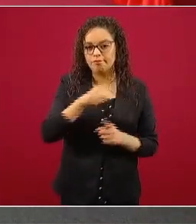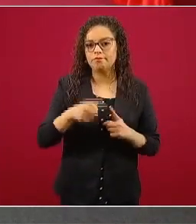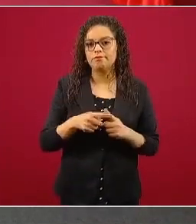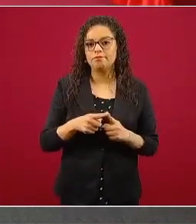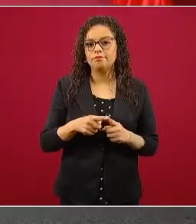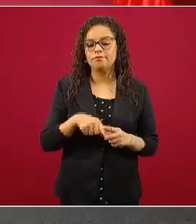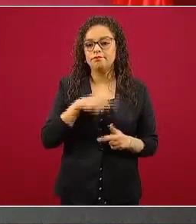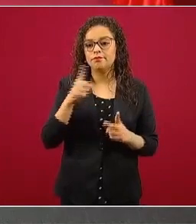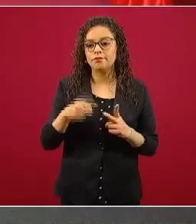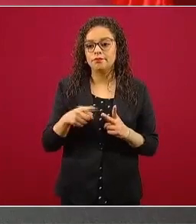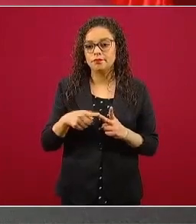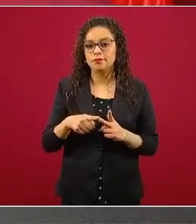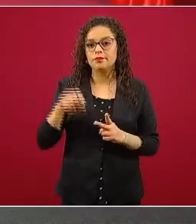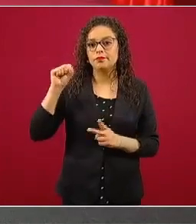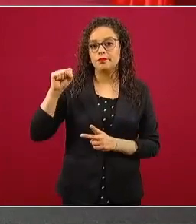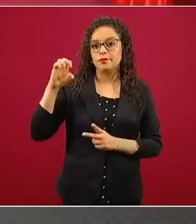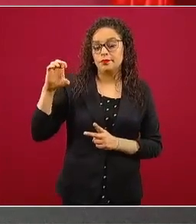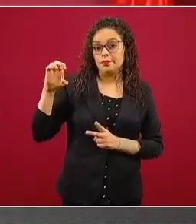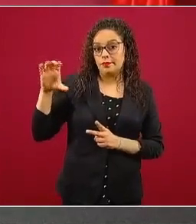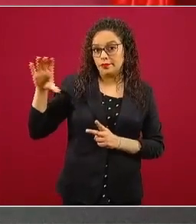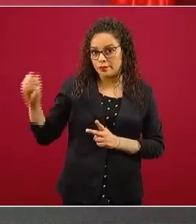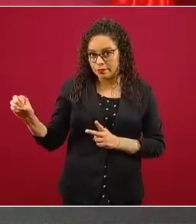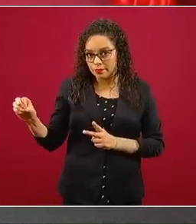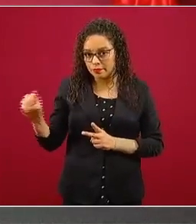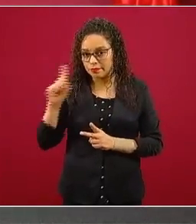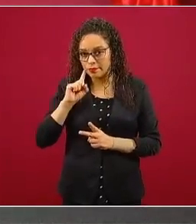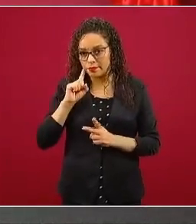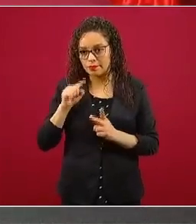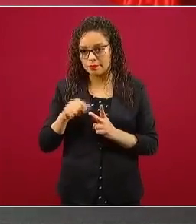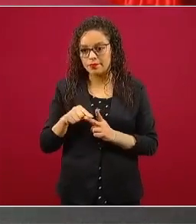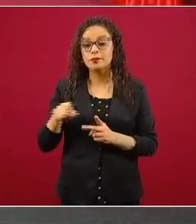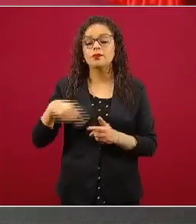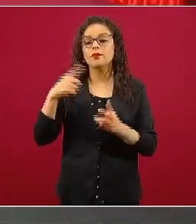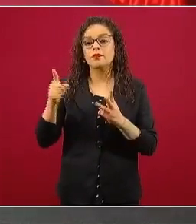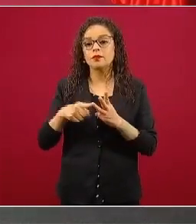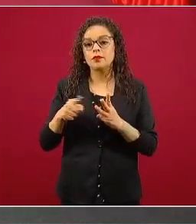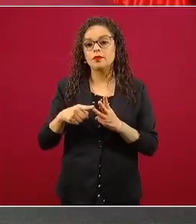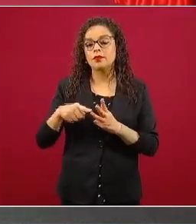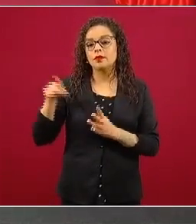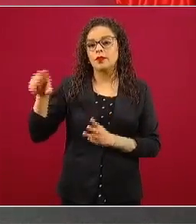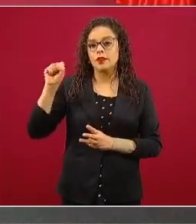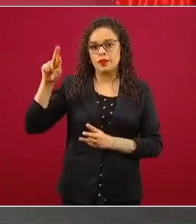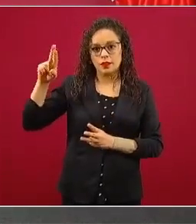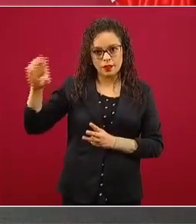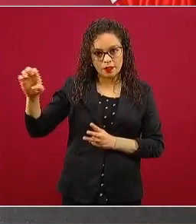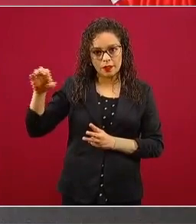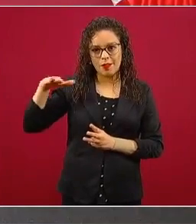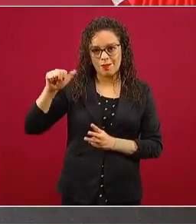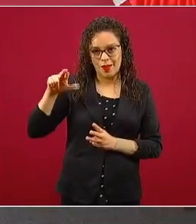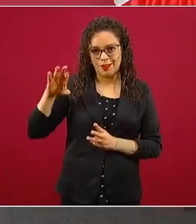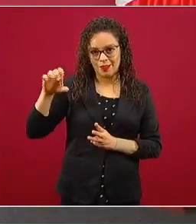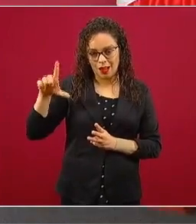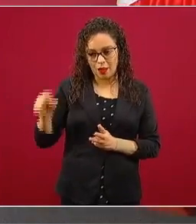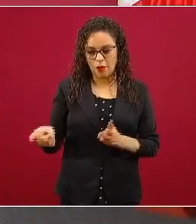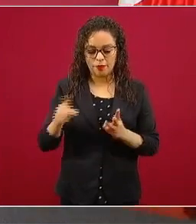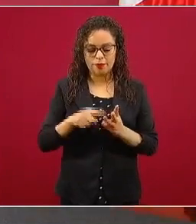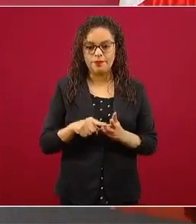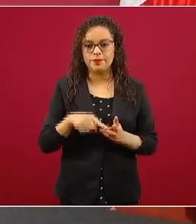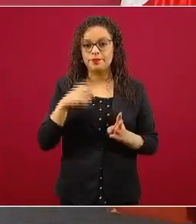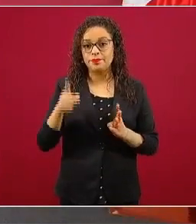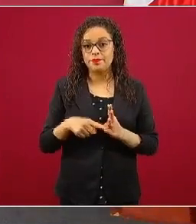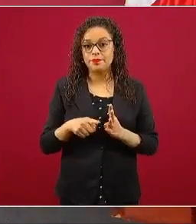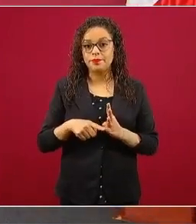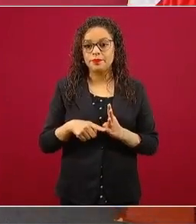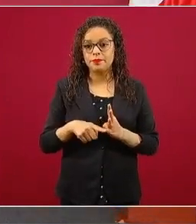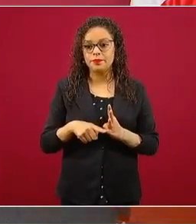la secretaria de Economía, está Marcelo, está el